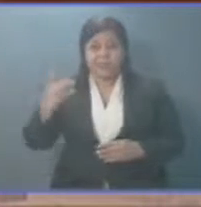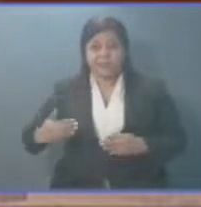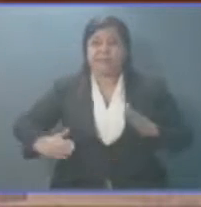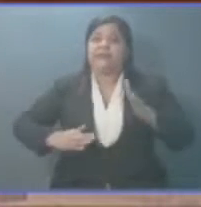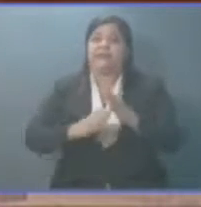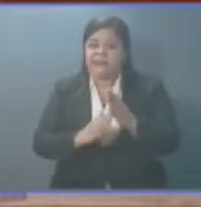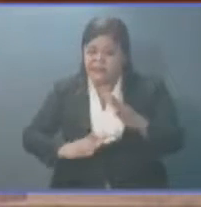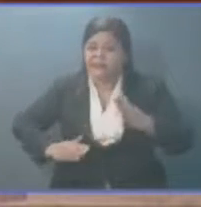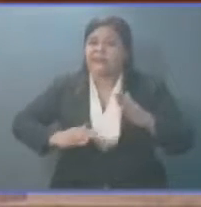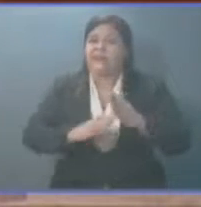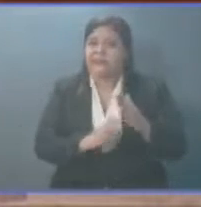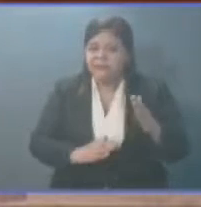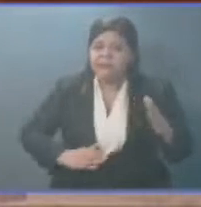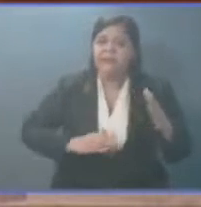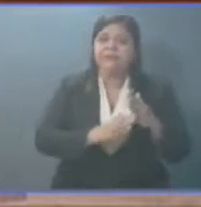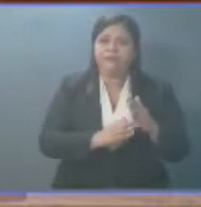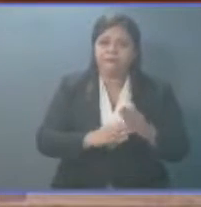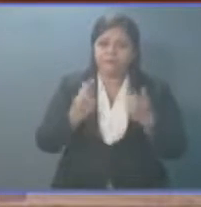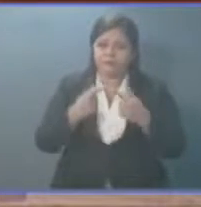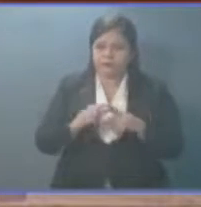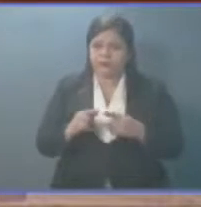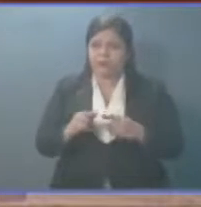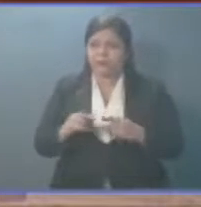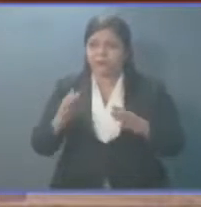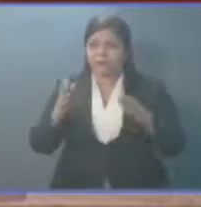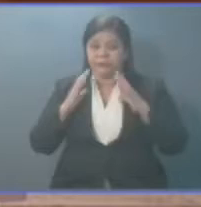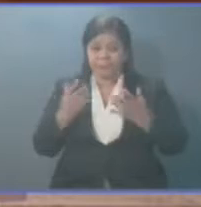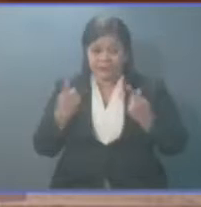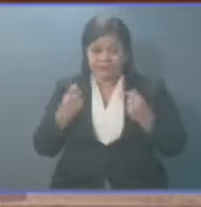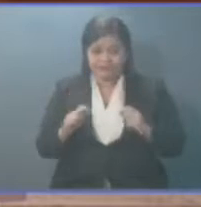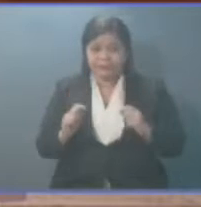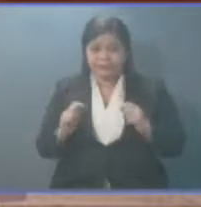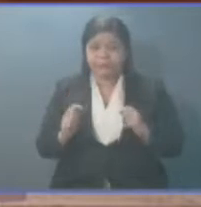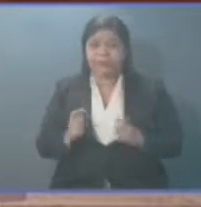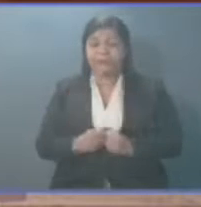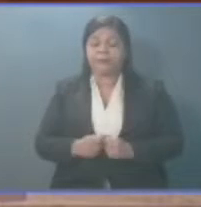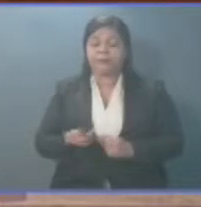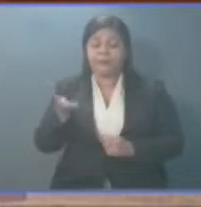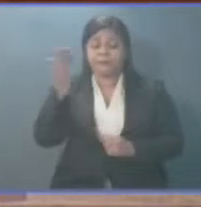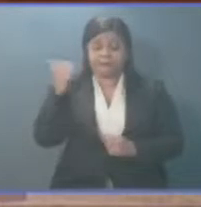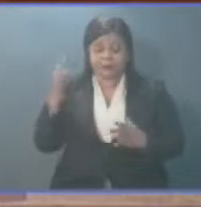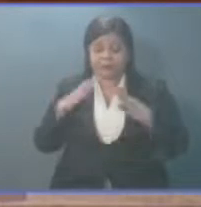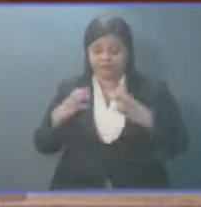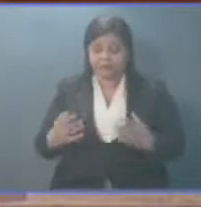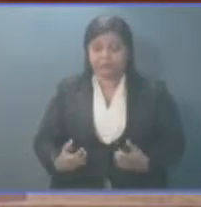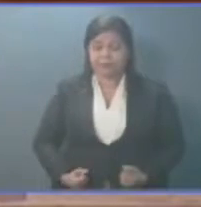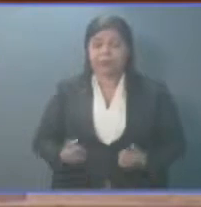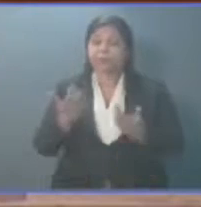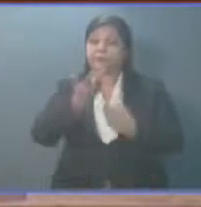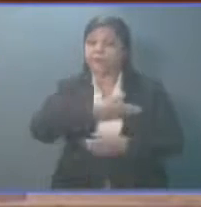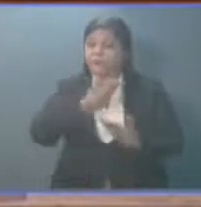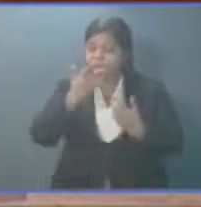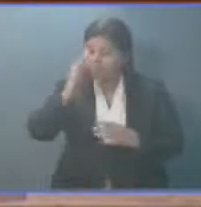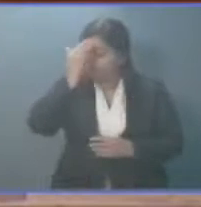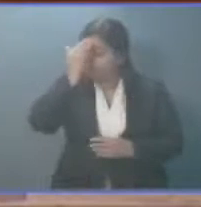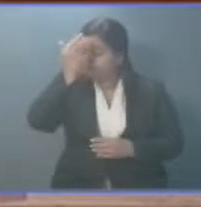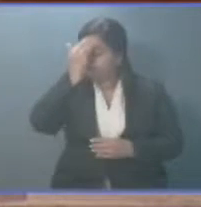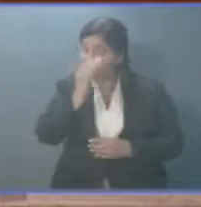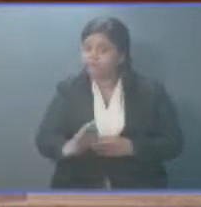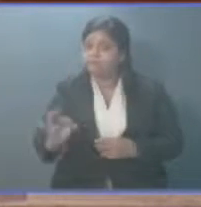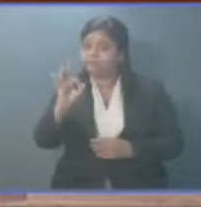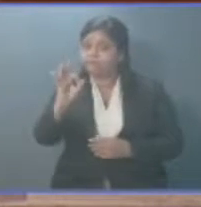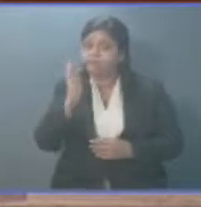de diferentes sectores políticos y privados por el enorme rezago heredado de las administraciones anteriores, pero sabemos que vamos por el rumbo